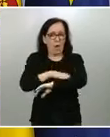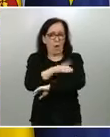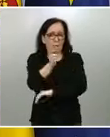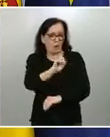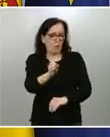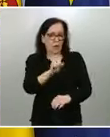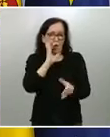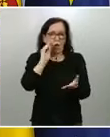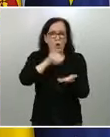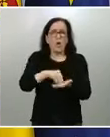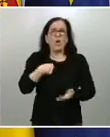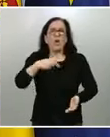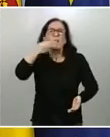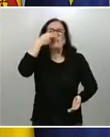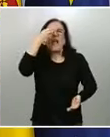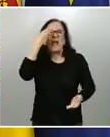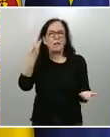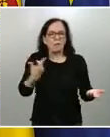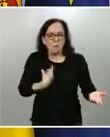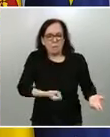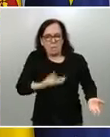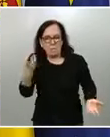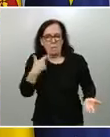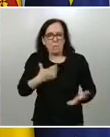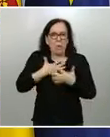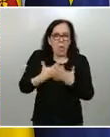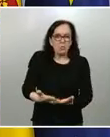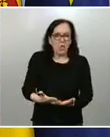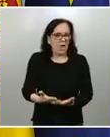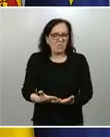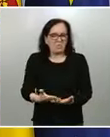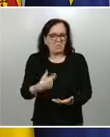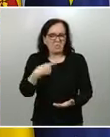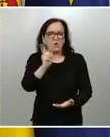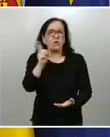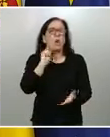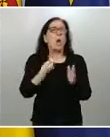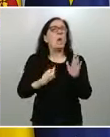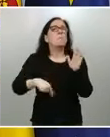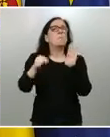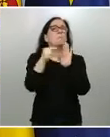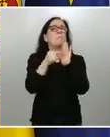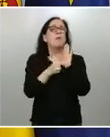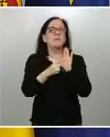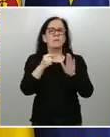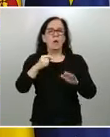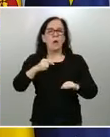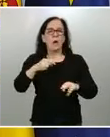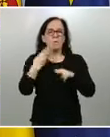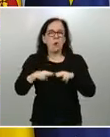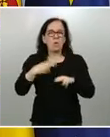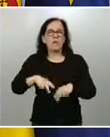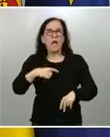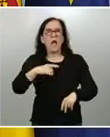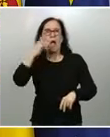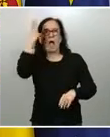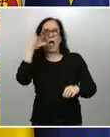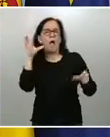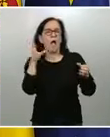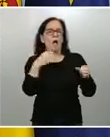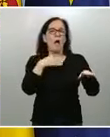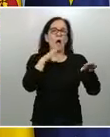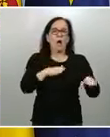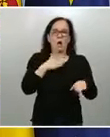vocación ninguna voluntad respecto de él no es una medida política ni ideológica de este gobierno es una medida pensando